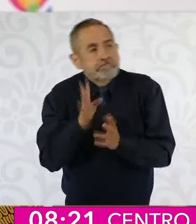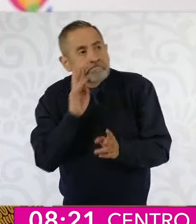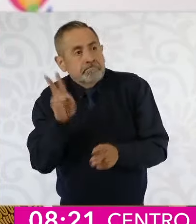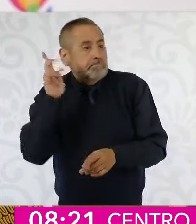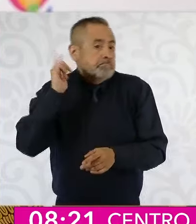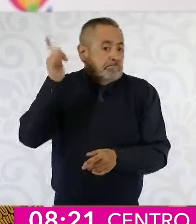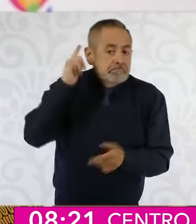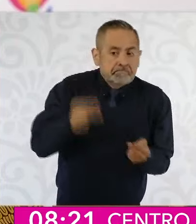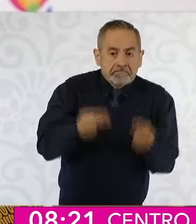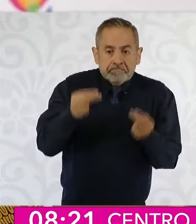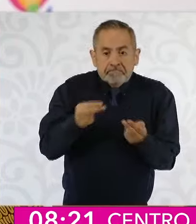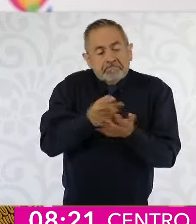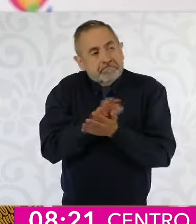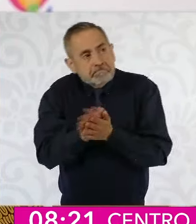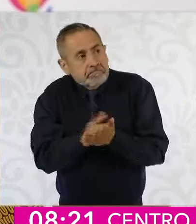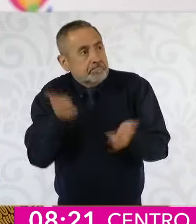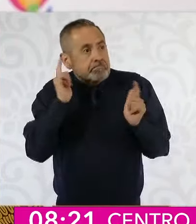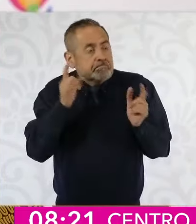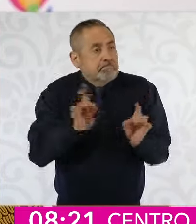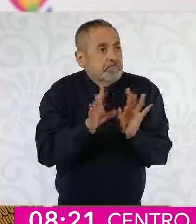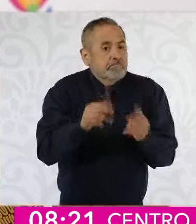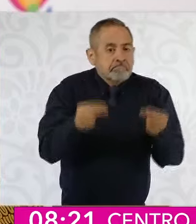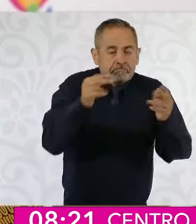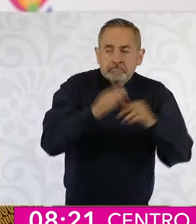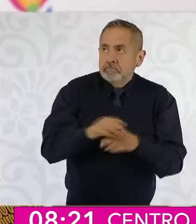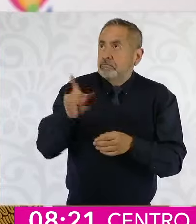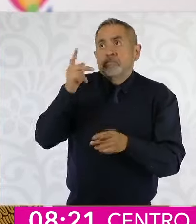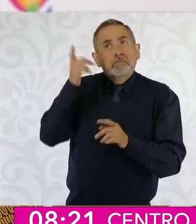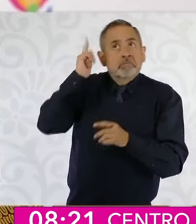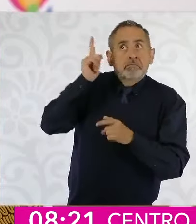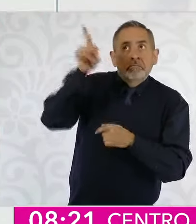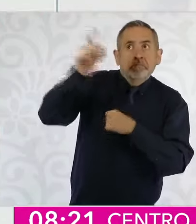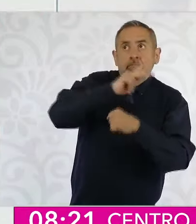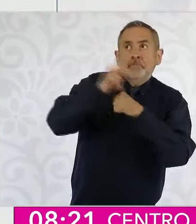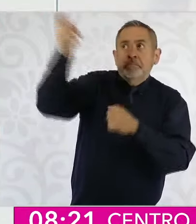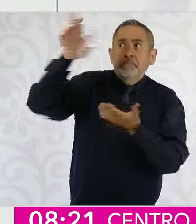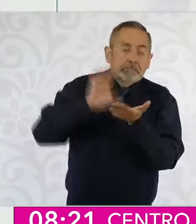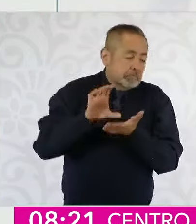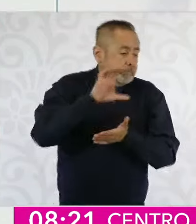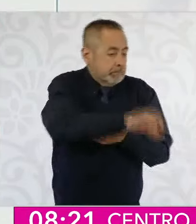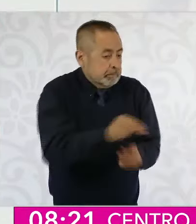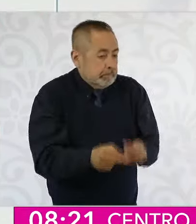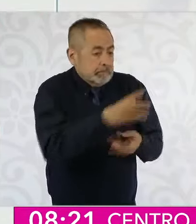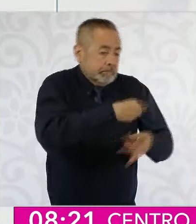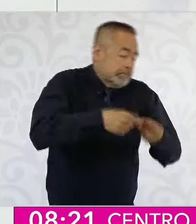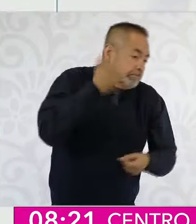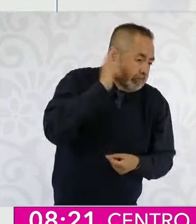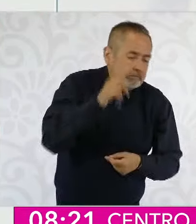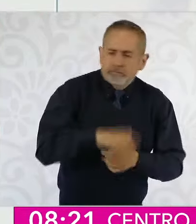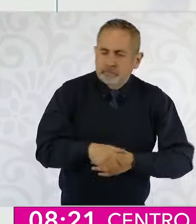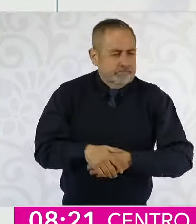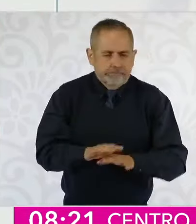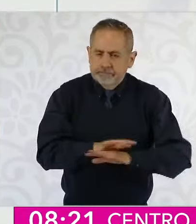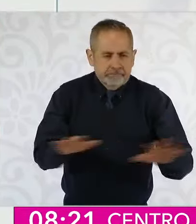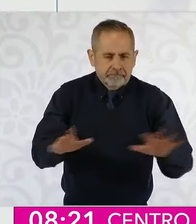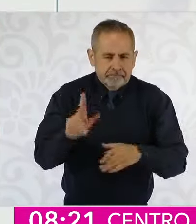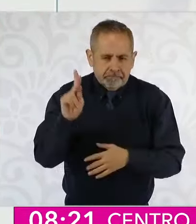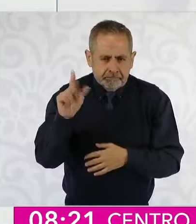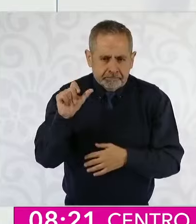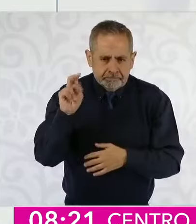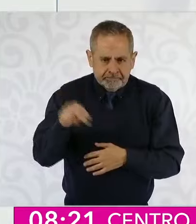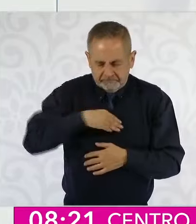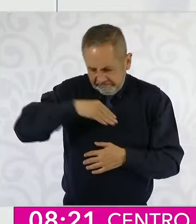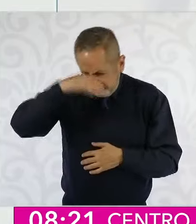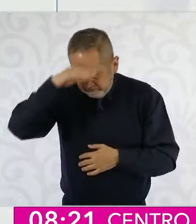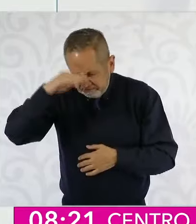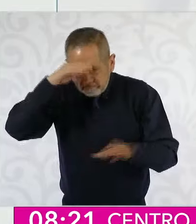trabajo, no es solamente las inversiones que haga el sector público, sino es un plan de desarrollo